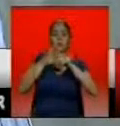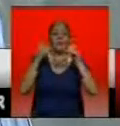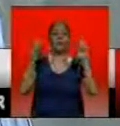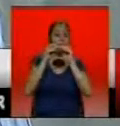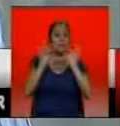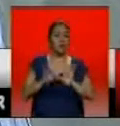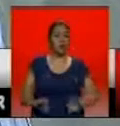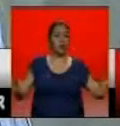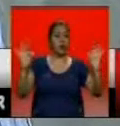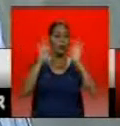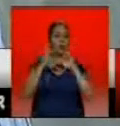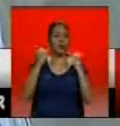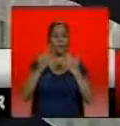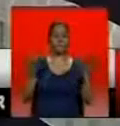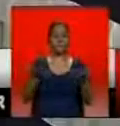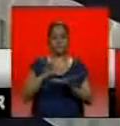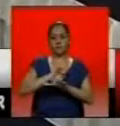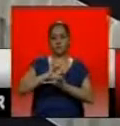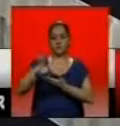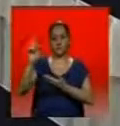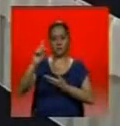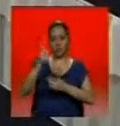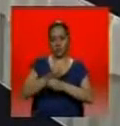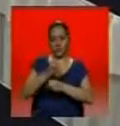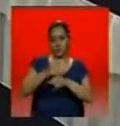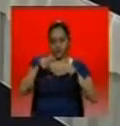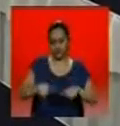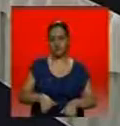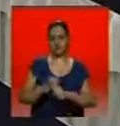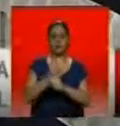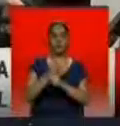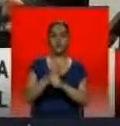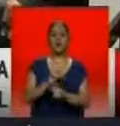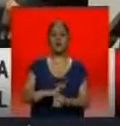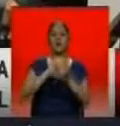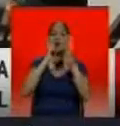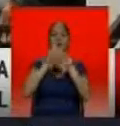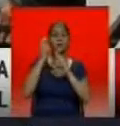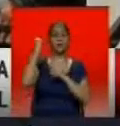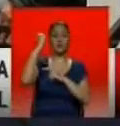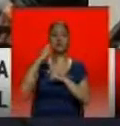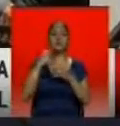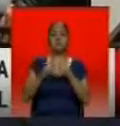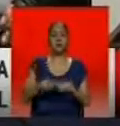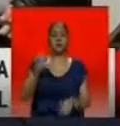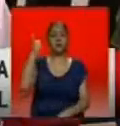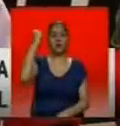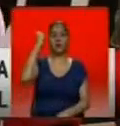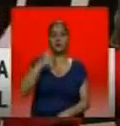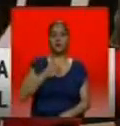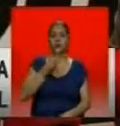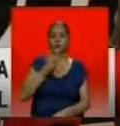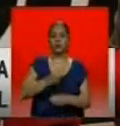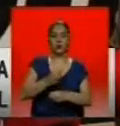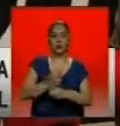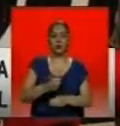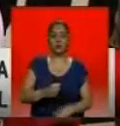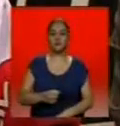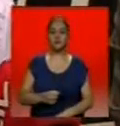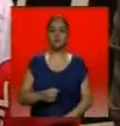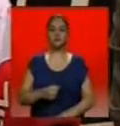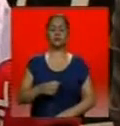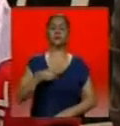es cómo evitar despidos. Los grupos sindicales temen que las reformas impliquen pérdidas en los derechos laborales. Lo que pretenden es